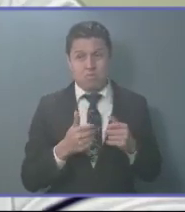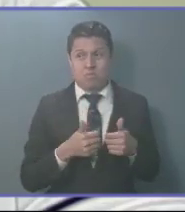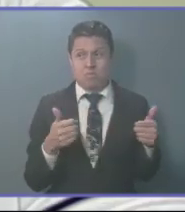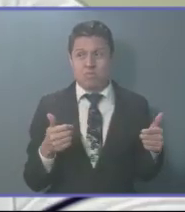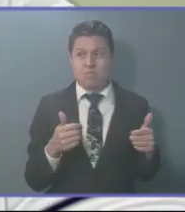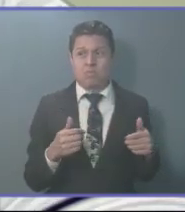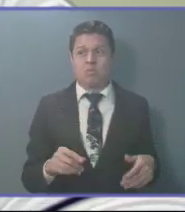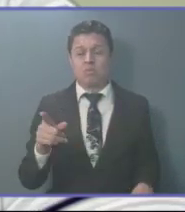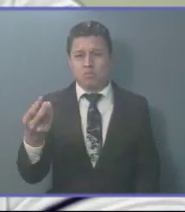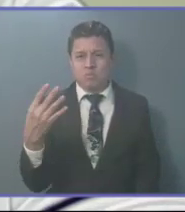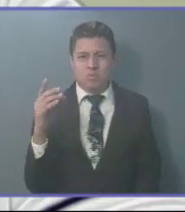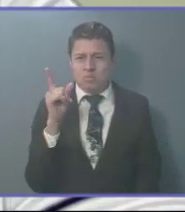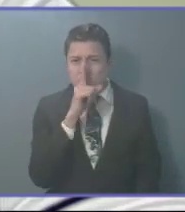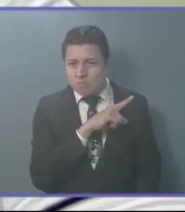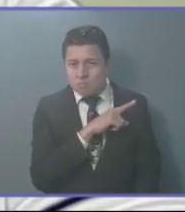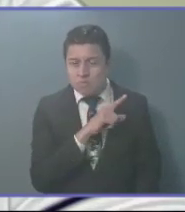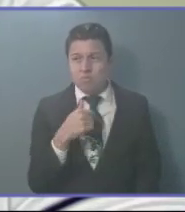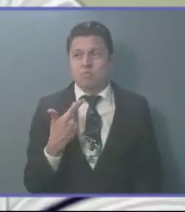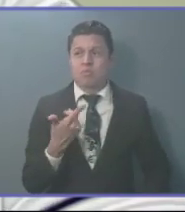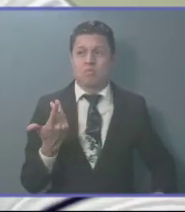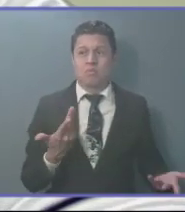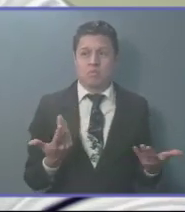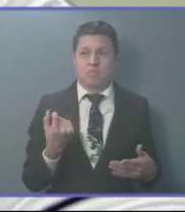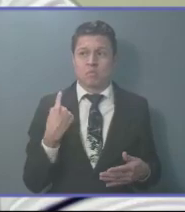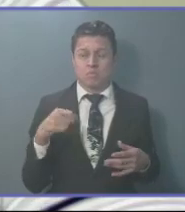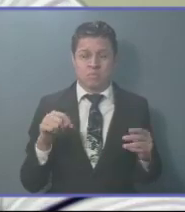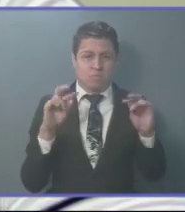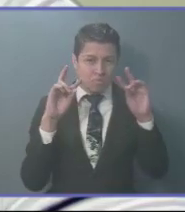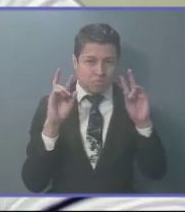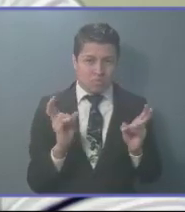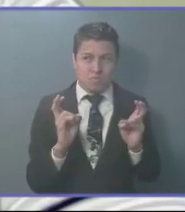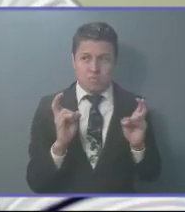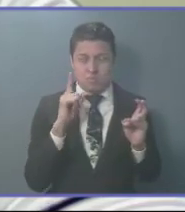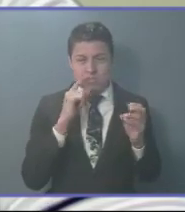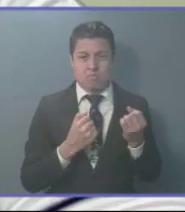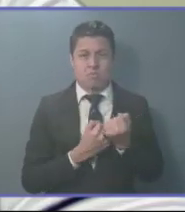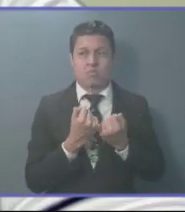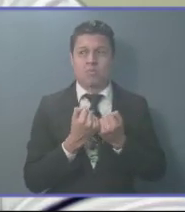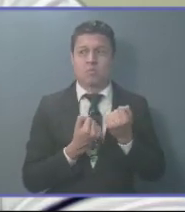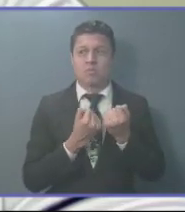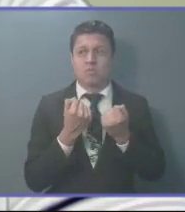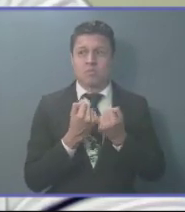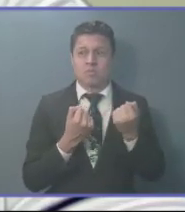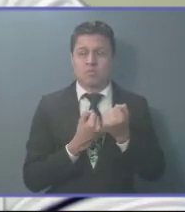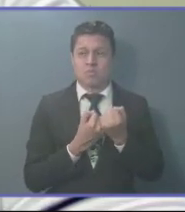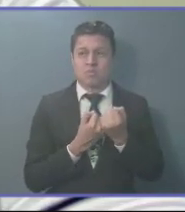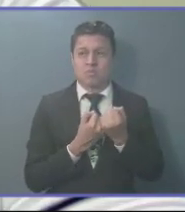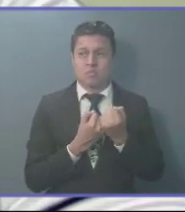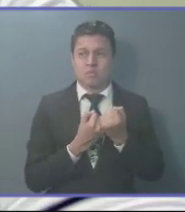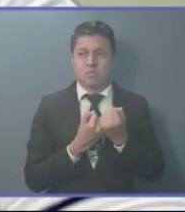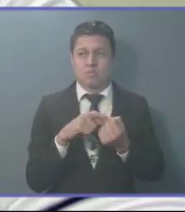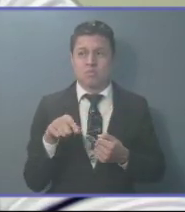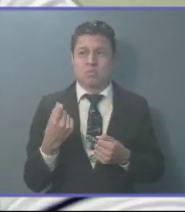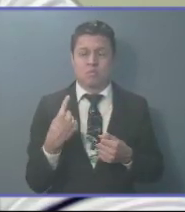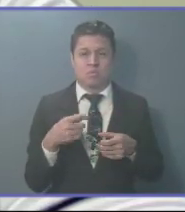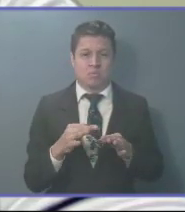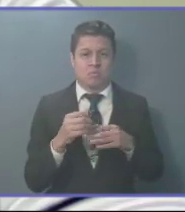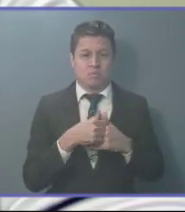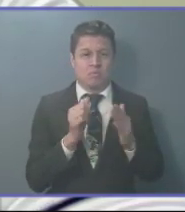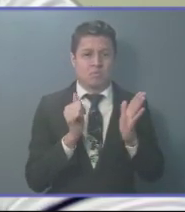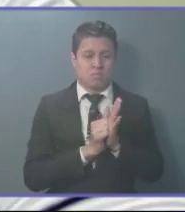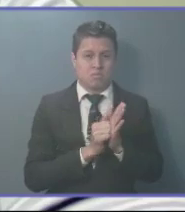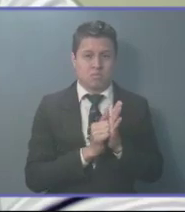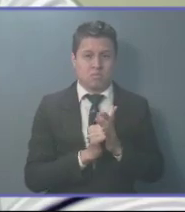totalmente falso, porque lo que hemos tenido un tema de colaboración interórganos es esa Asamblea Legislativa que hemos